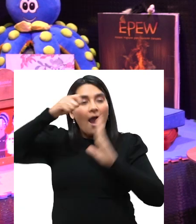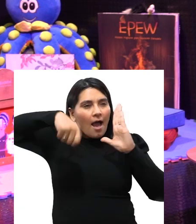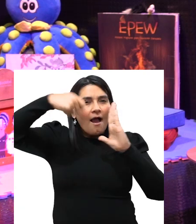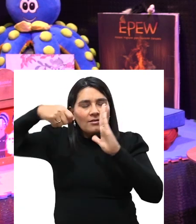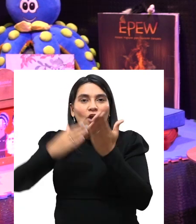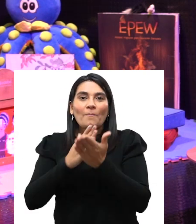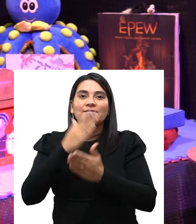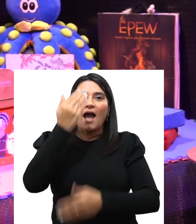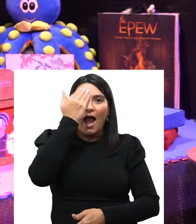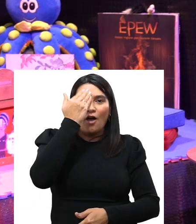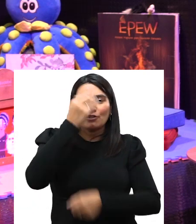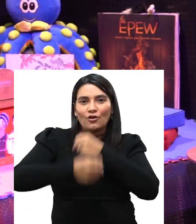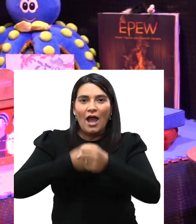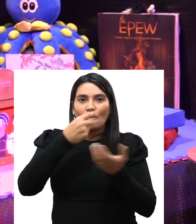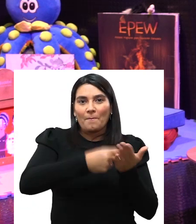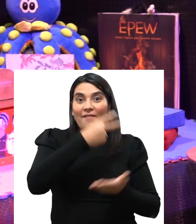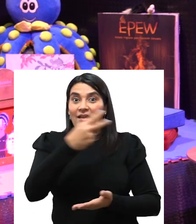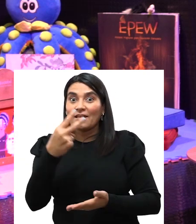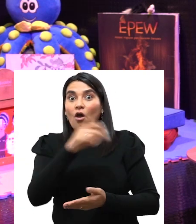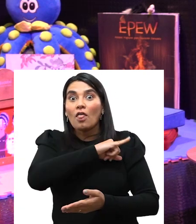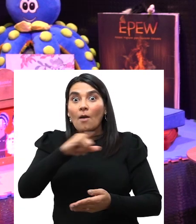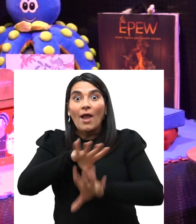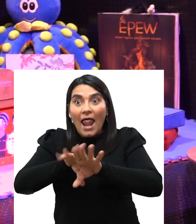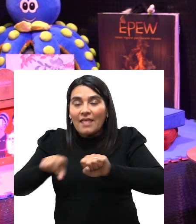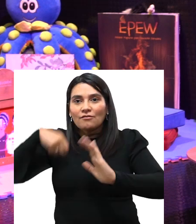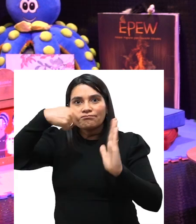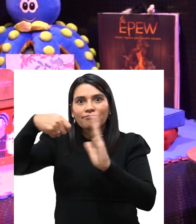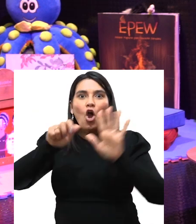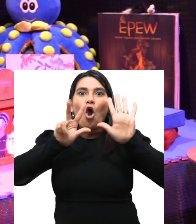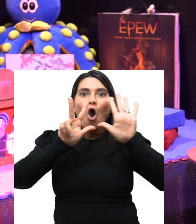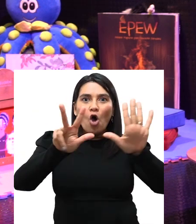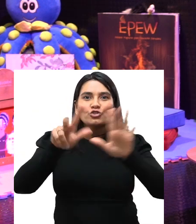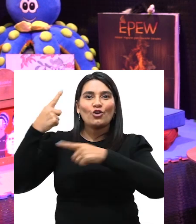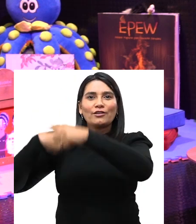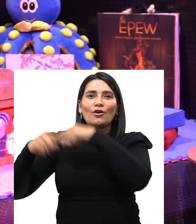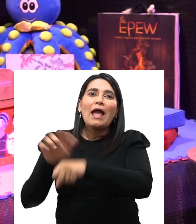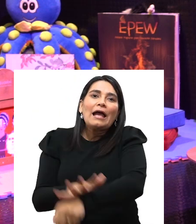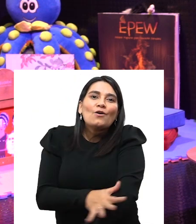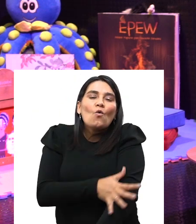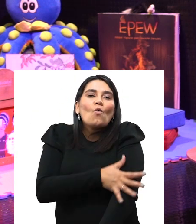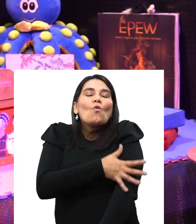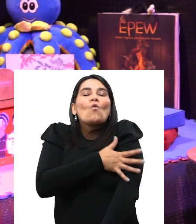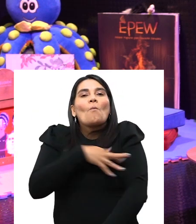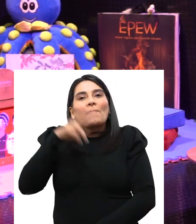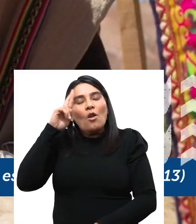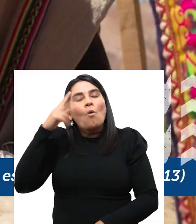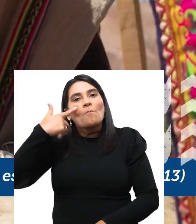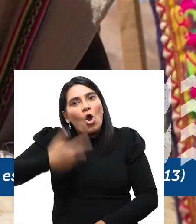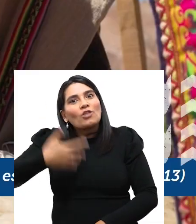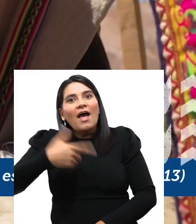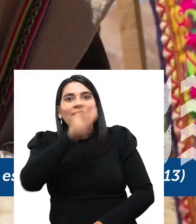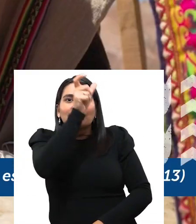del año 2022 y el resultado son 8 historias emocionantes que recuerdan la importancia